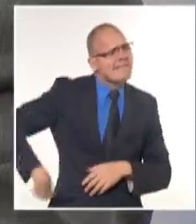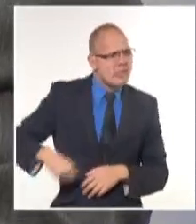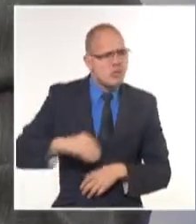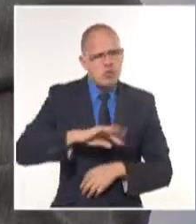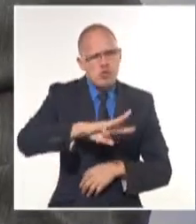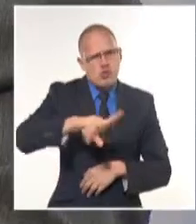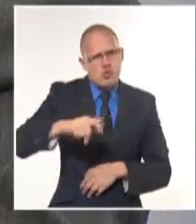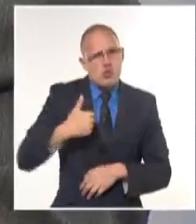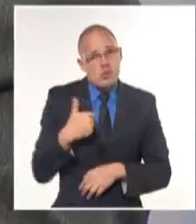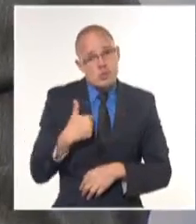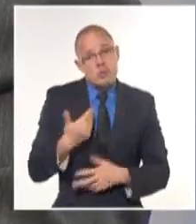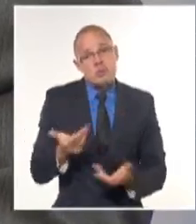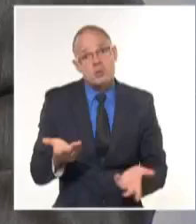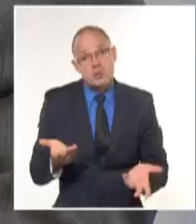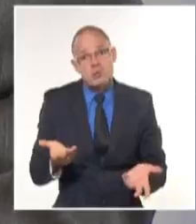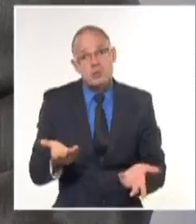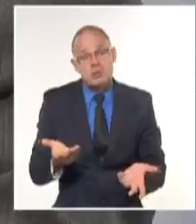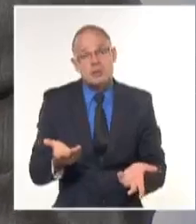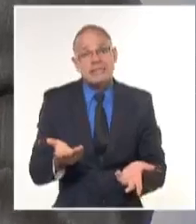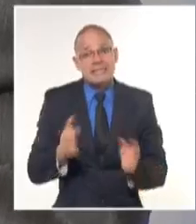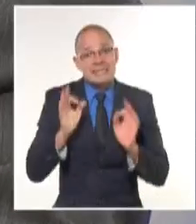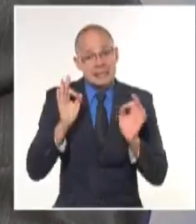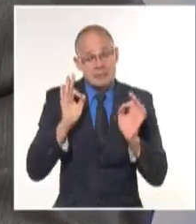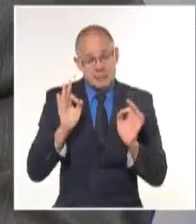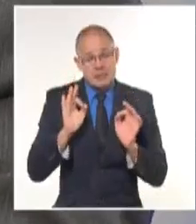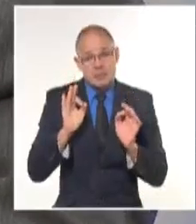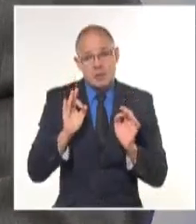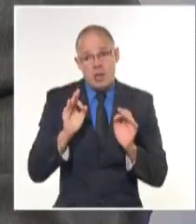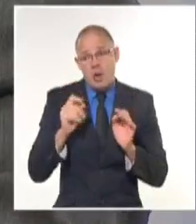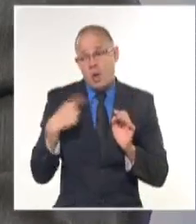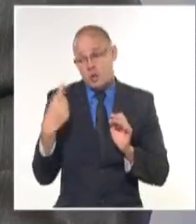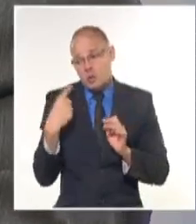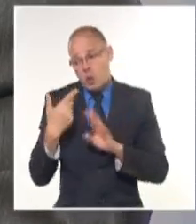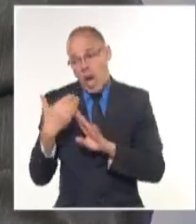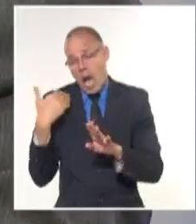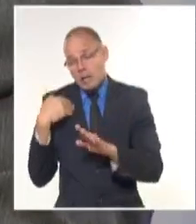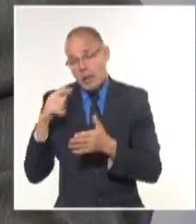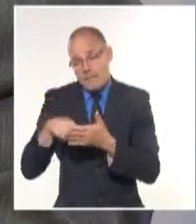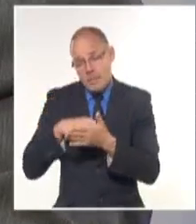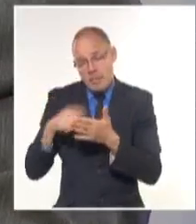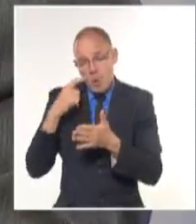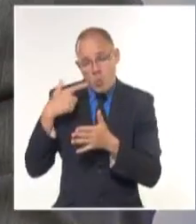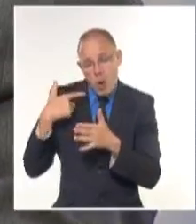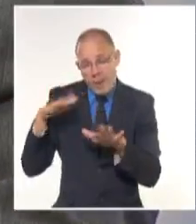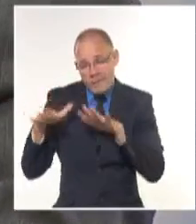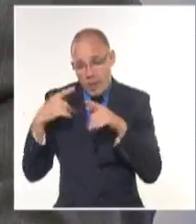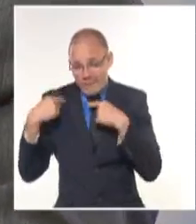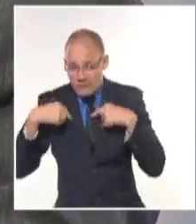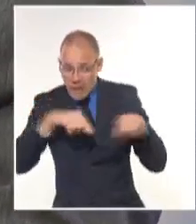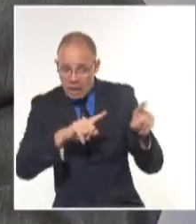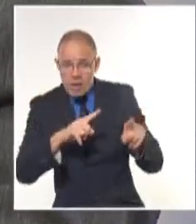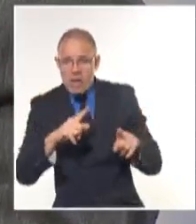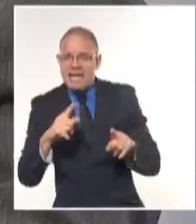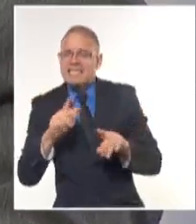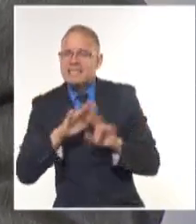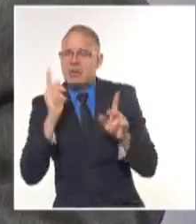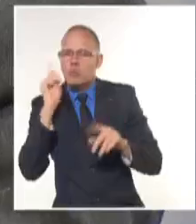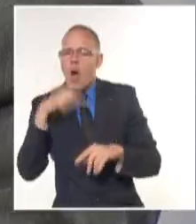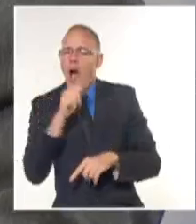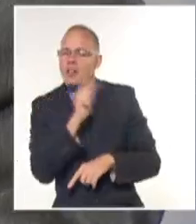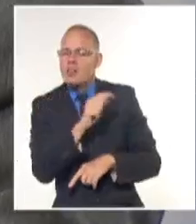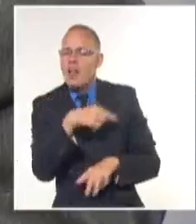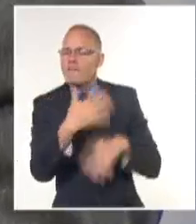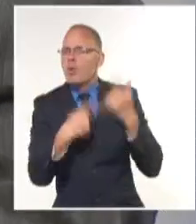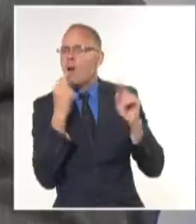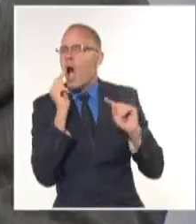ya incluso durante la preparación de la acción de control para reconocer realmente el grupo empresarial tenía identificado un grupo de problemática porque